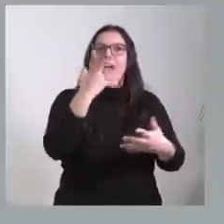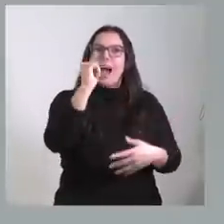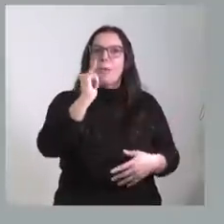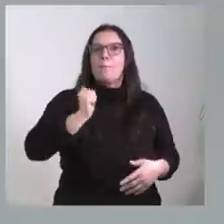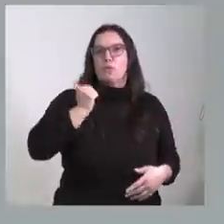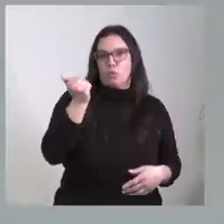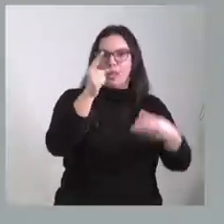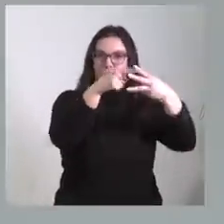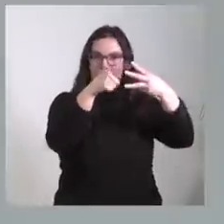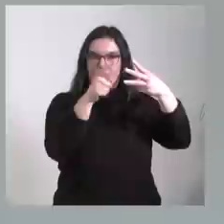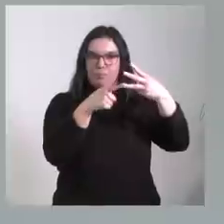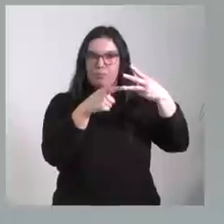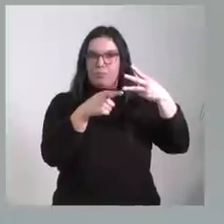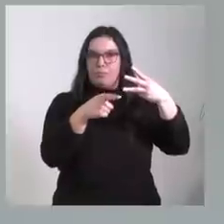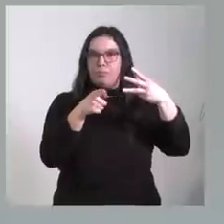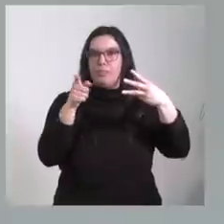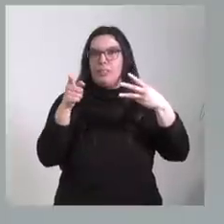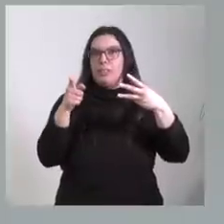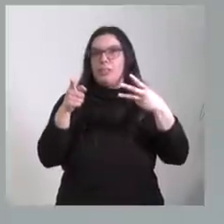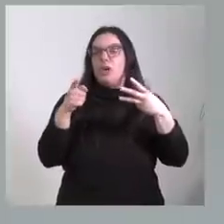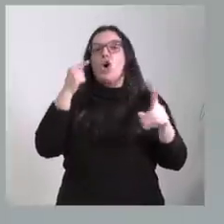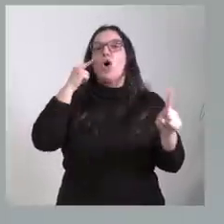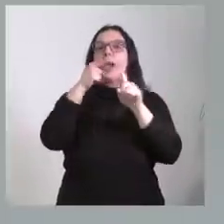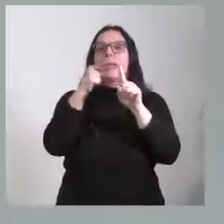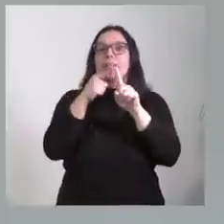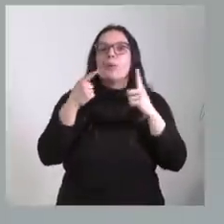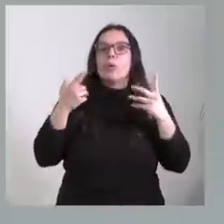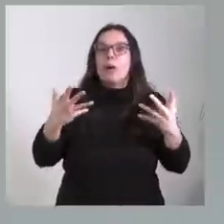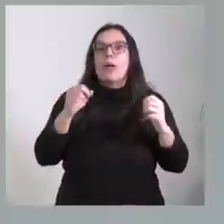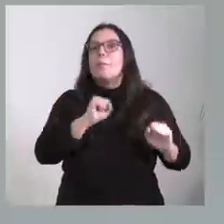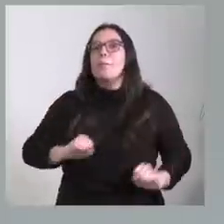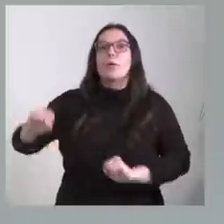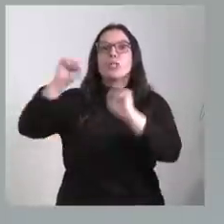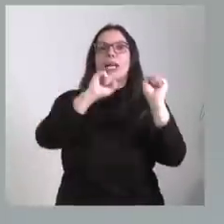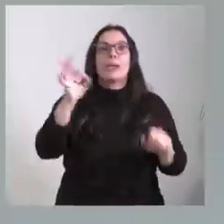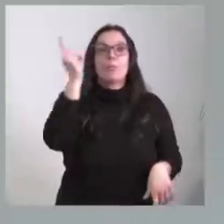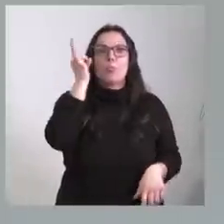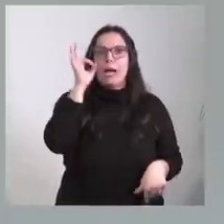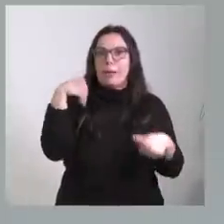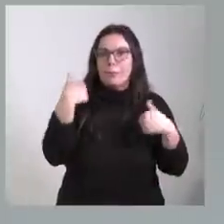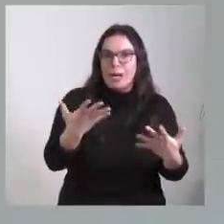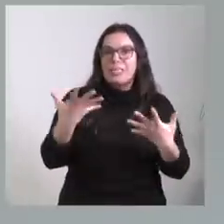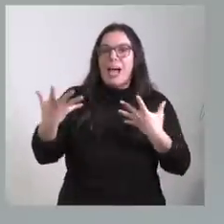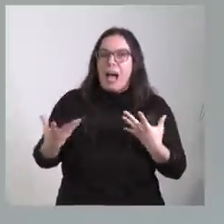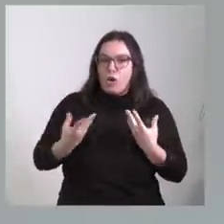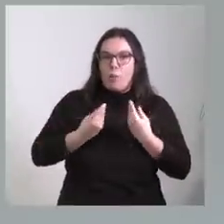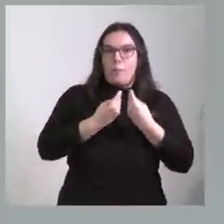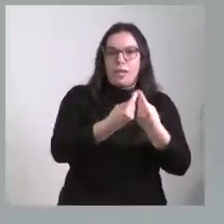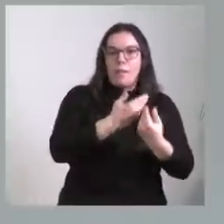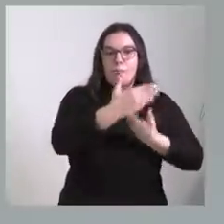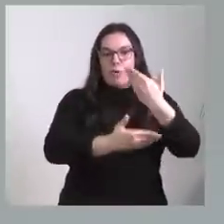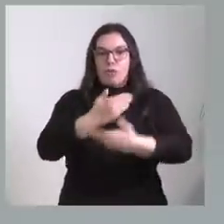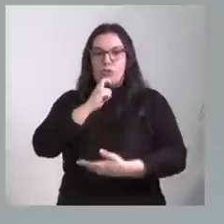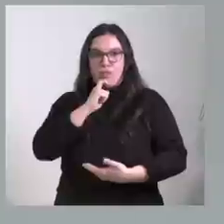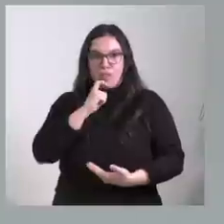digo porque como se trata de sacar punta lo que vas encaminado a proteger más a la mujer a acompañarla más durante un proceso difícil como